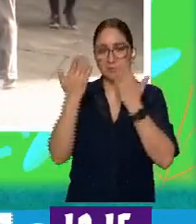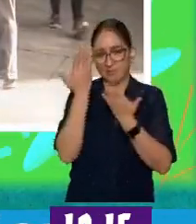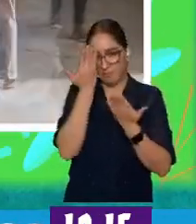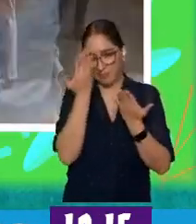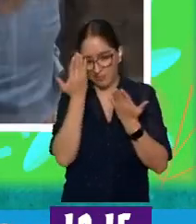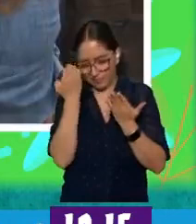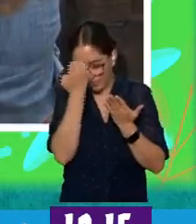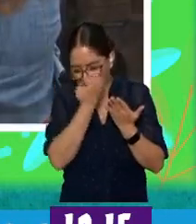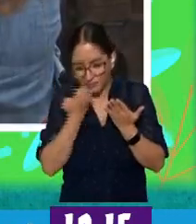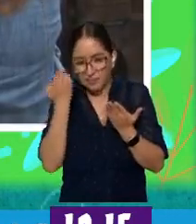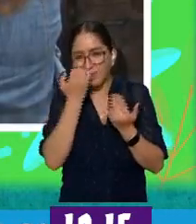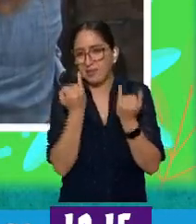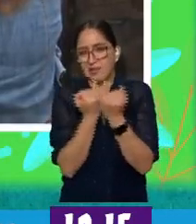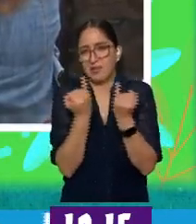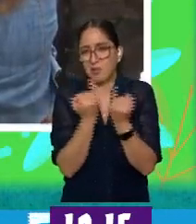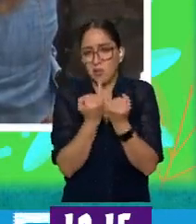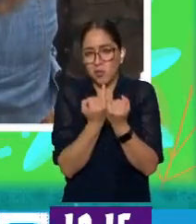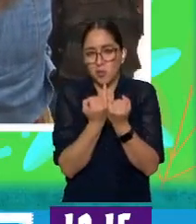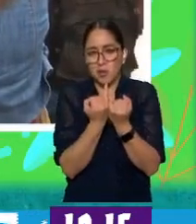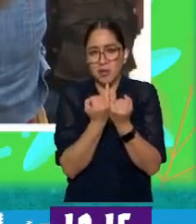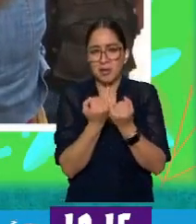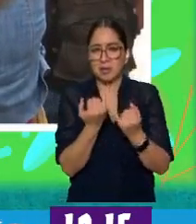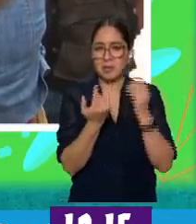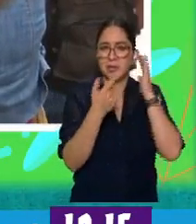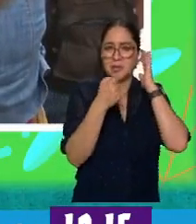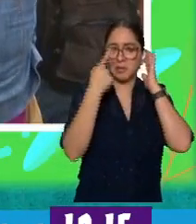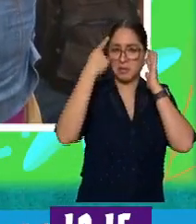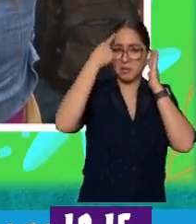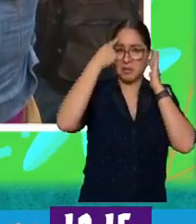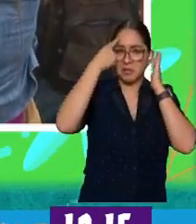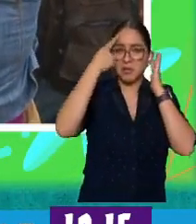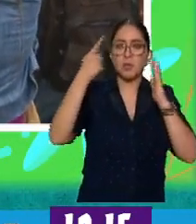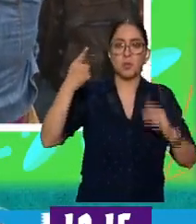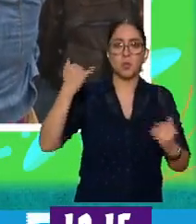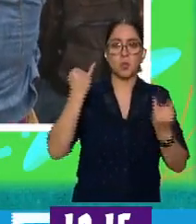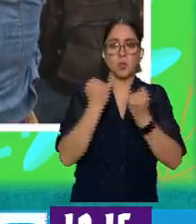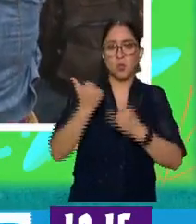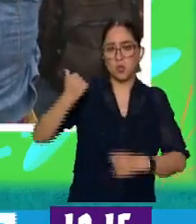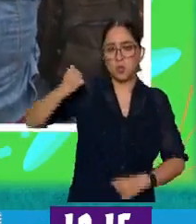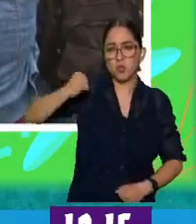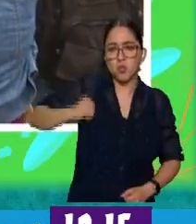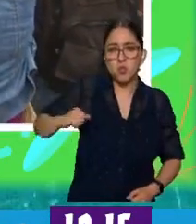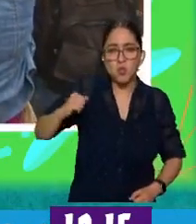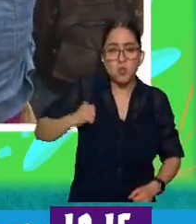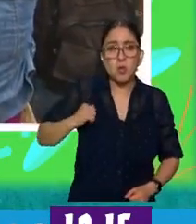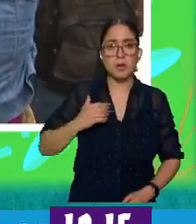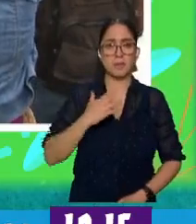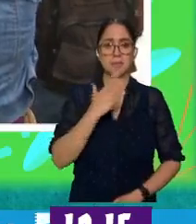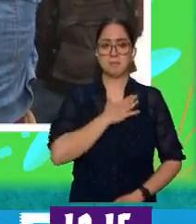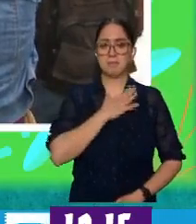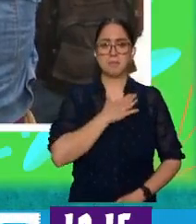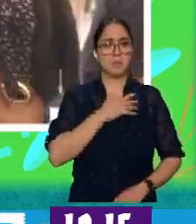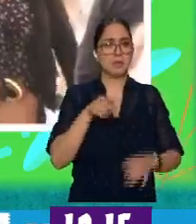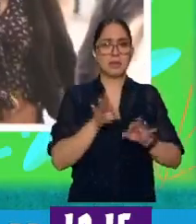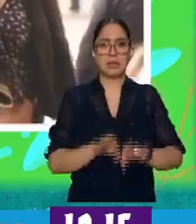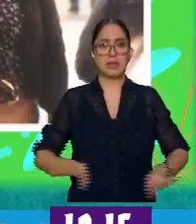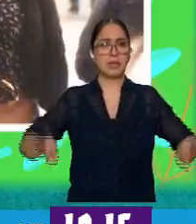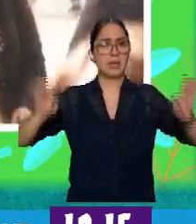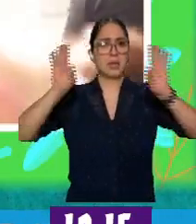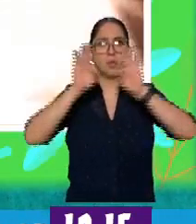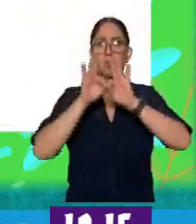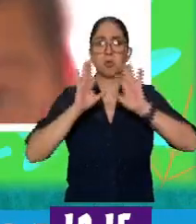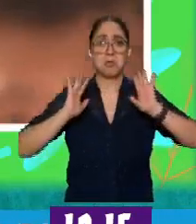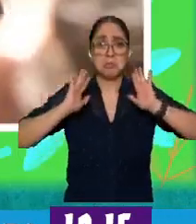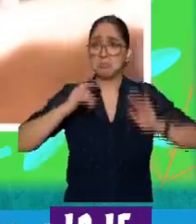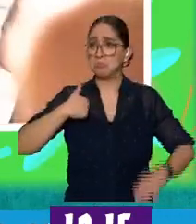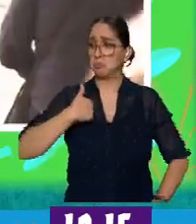cuando teníamos igualmente un sistema psíquico más primitivón, solo importo yo. En una sociedad tribal, a